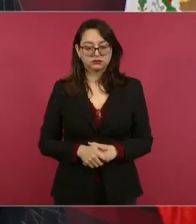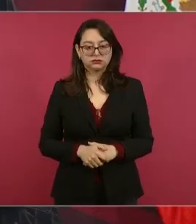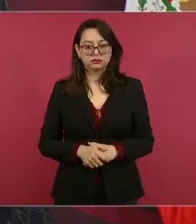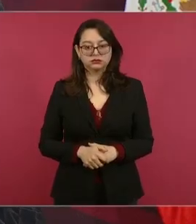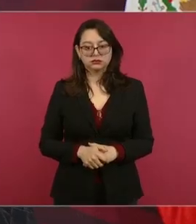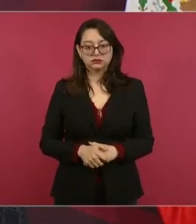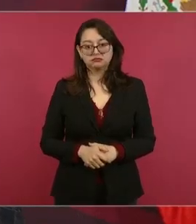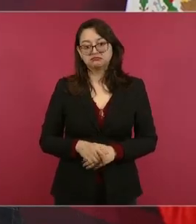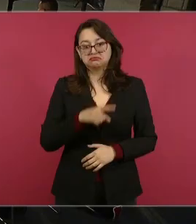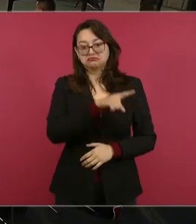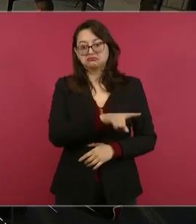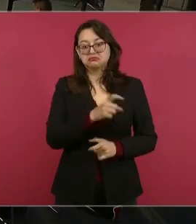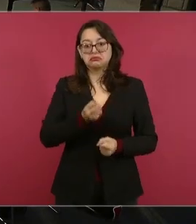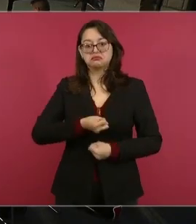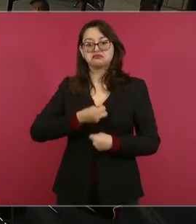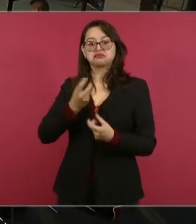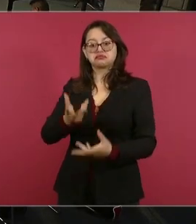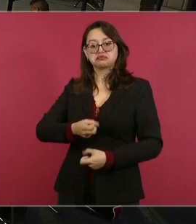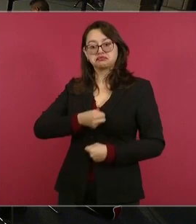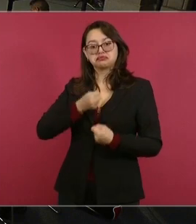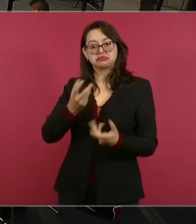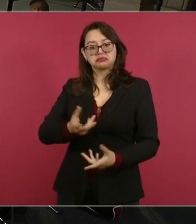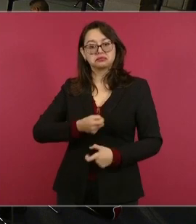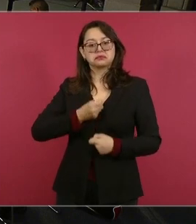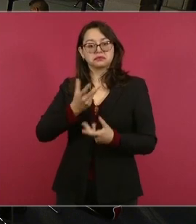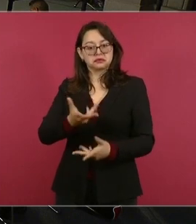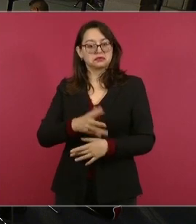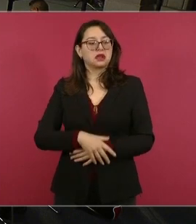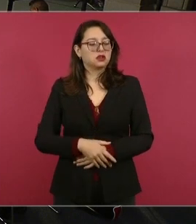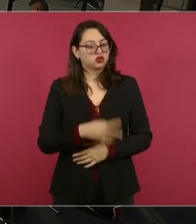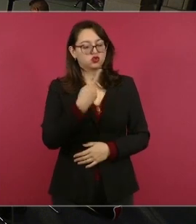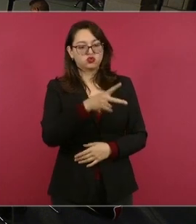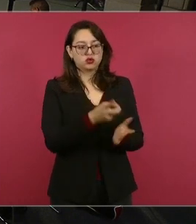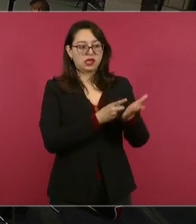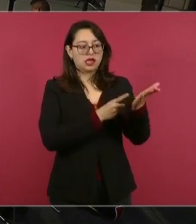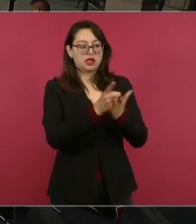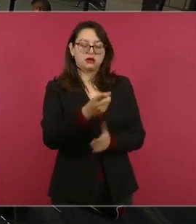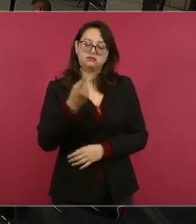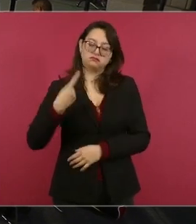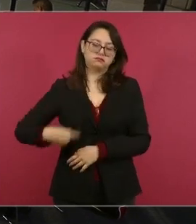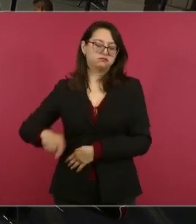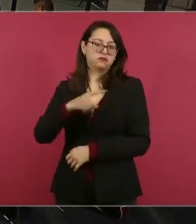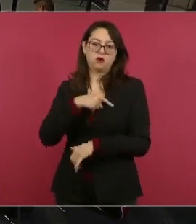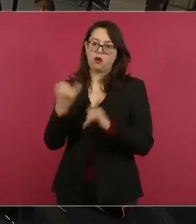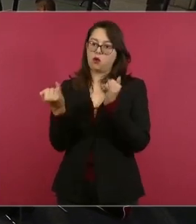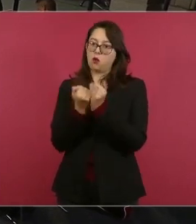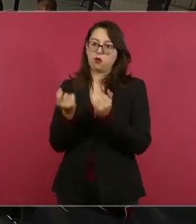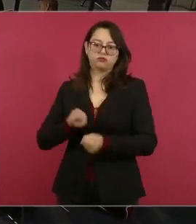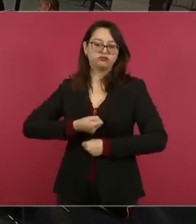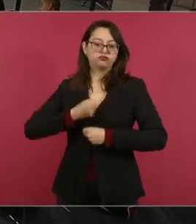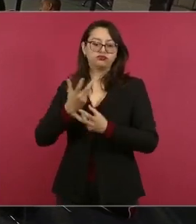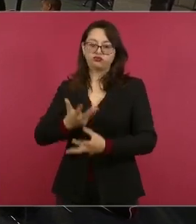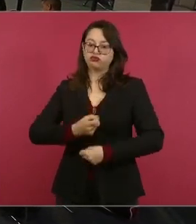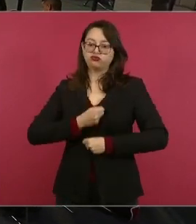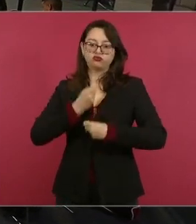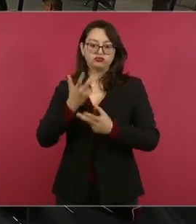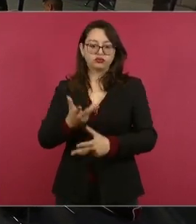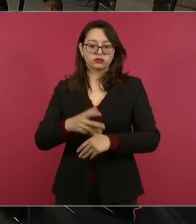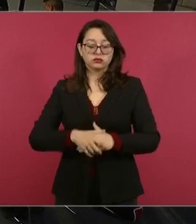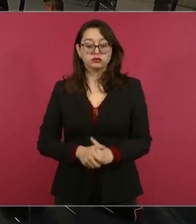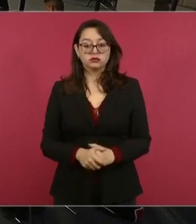su derecho a manifestarse, nosotros también. Ya reaccionó Ricardo en Twitter, justo habla de eso, de